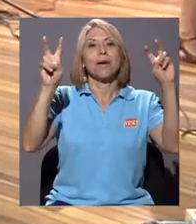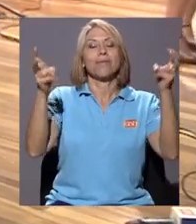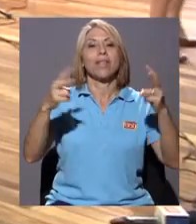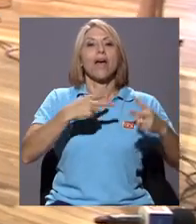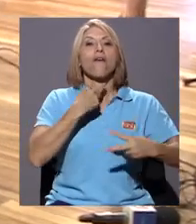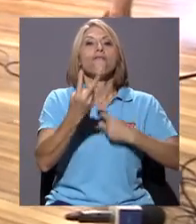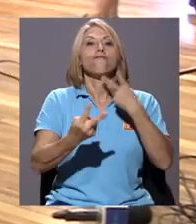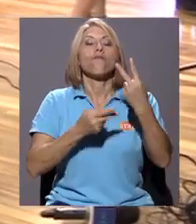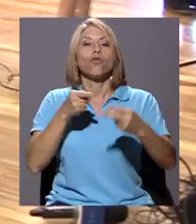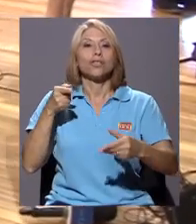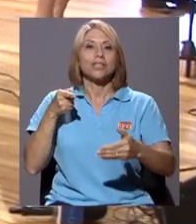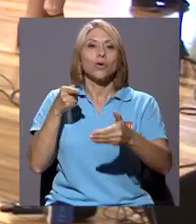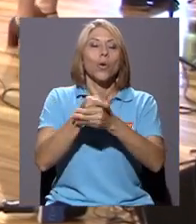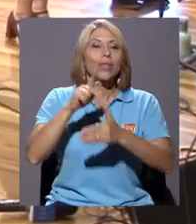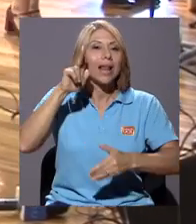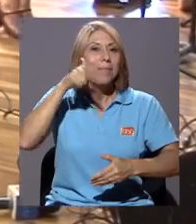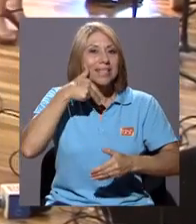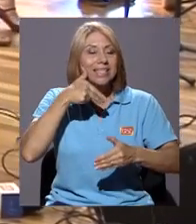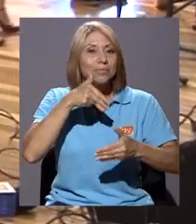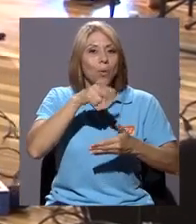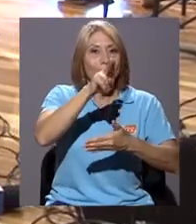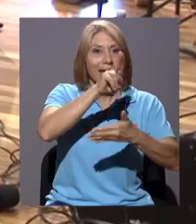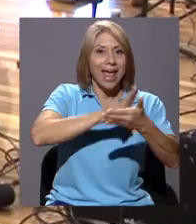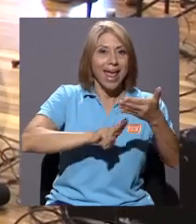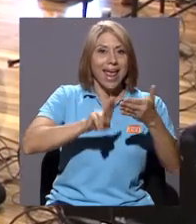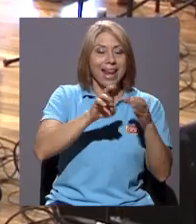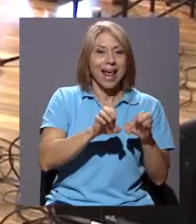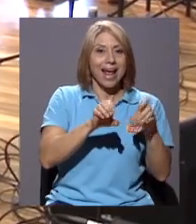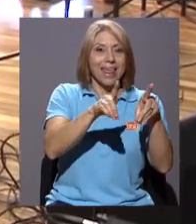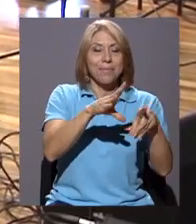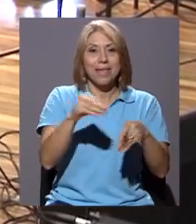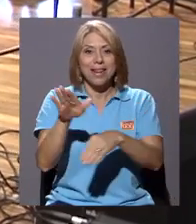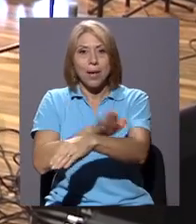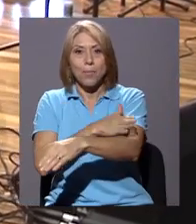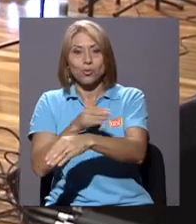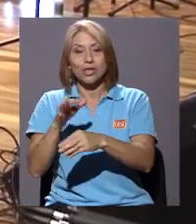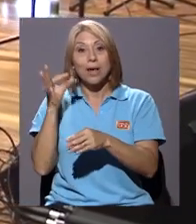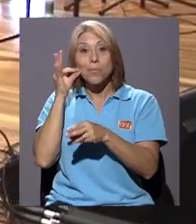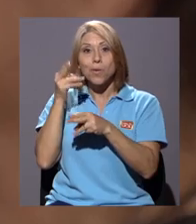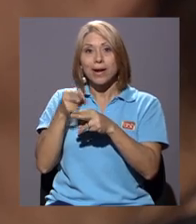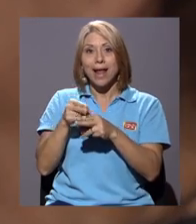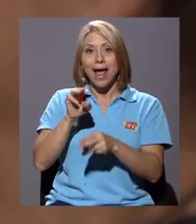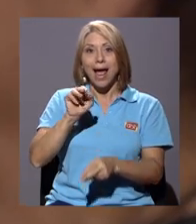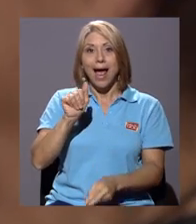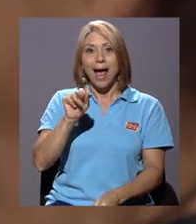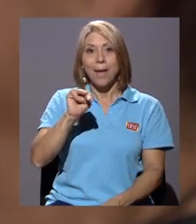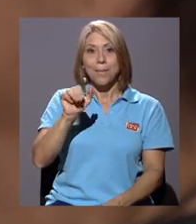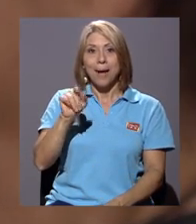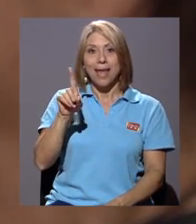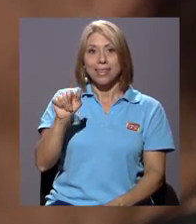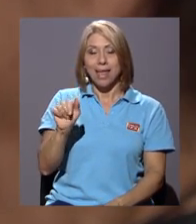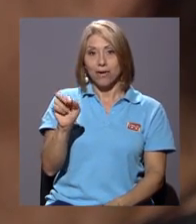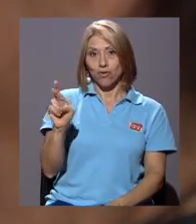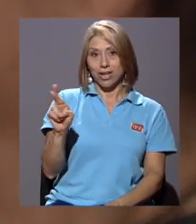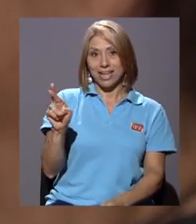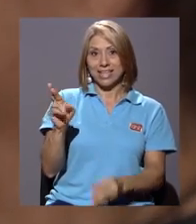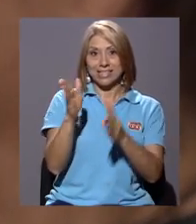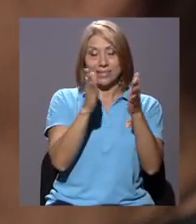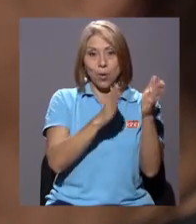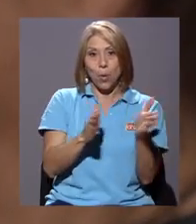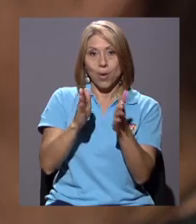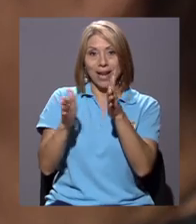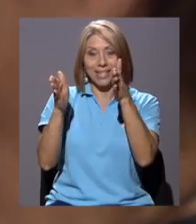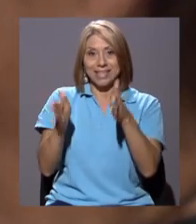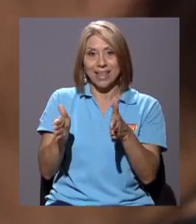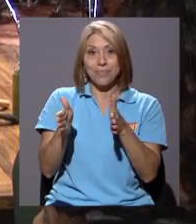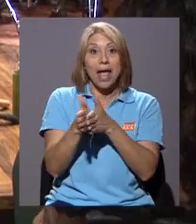contra el machismo en la academia y en la música. Amanda Rodríguez estuvo a cargo de la organización y aprovechó sus